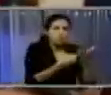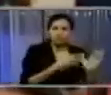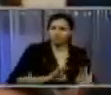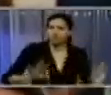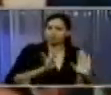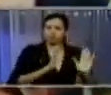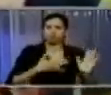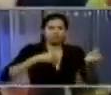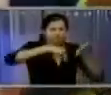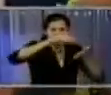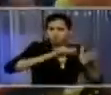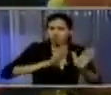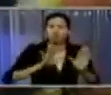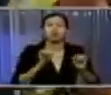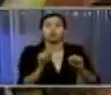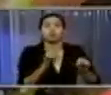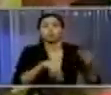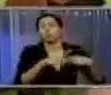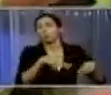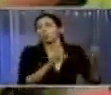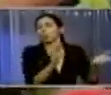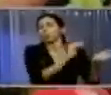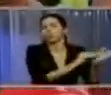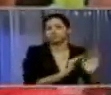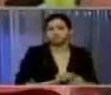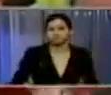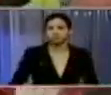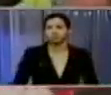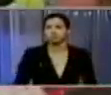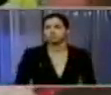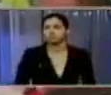civiles. Y quitarles hasta la forma de caminar, pues.